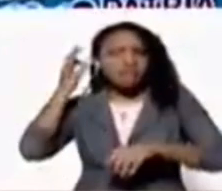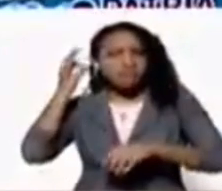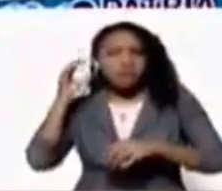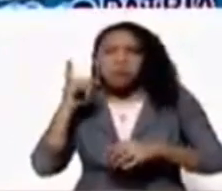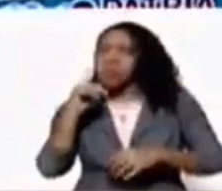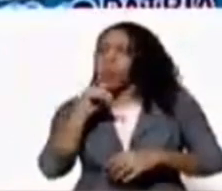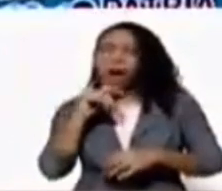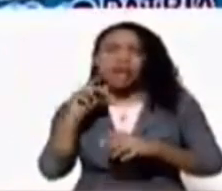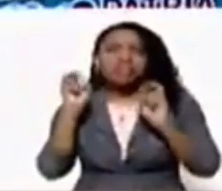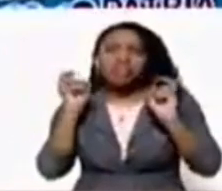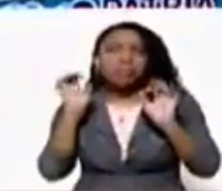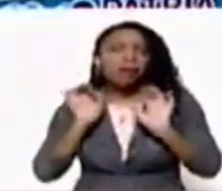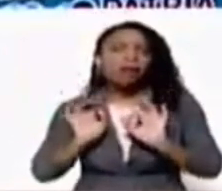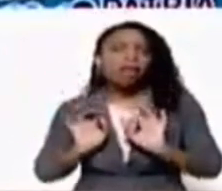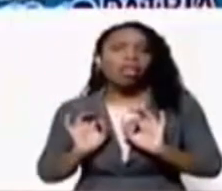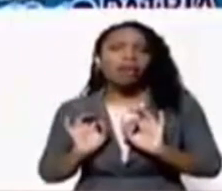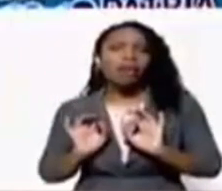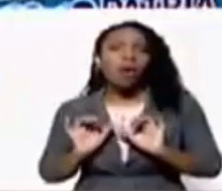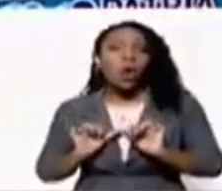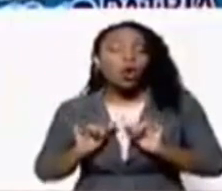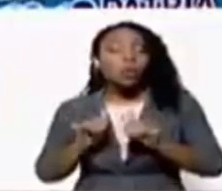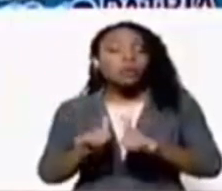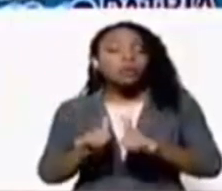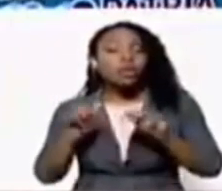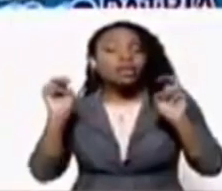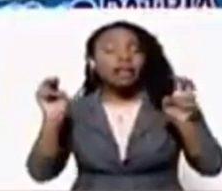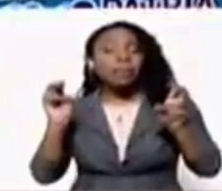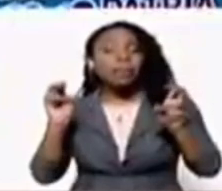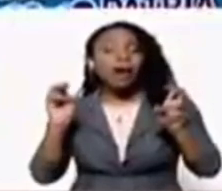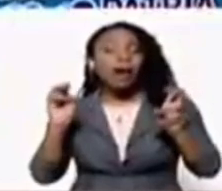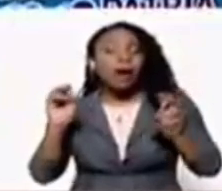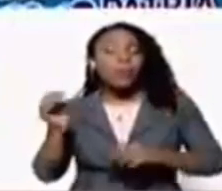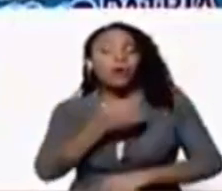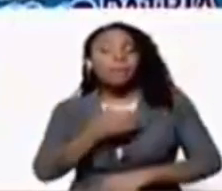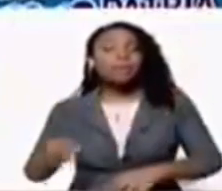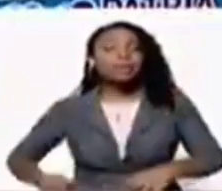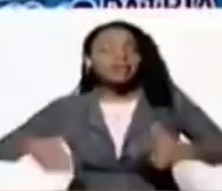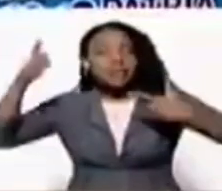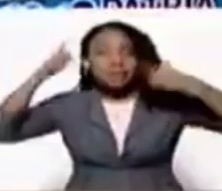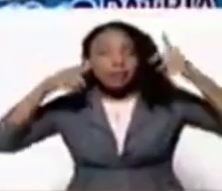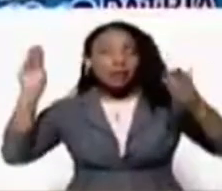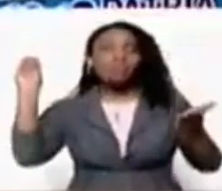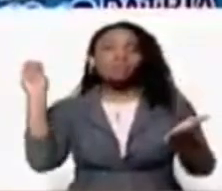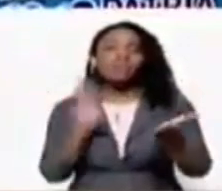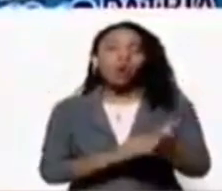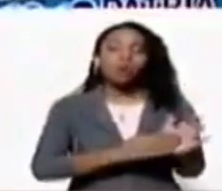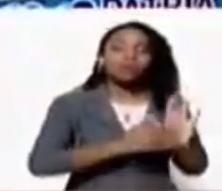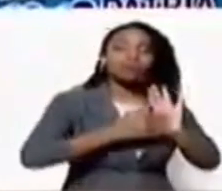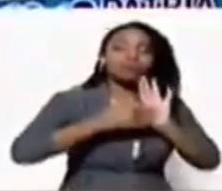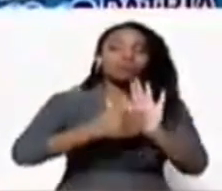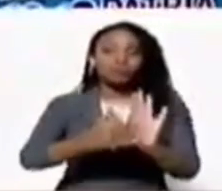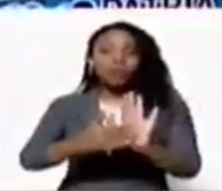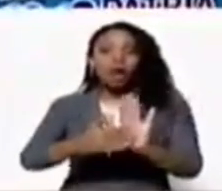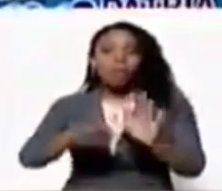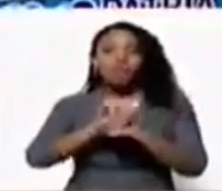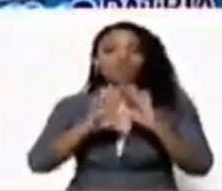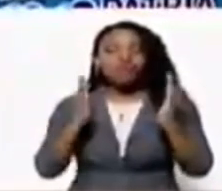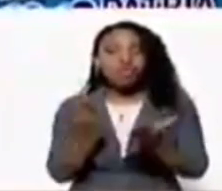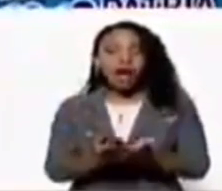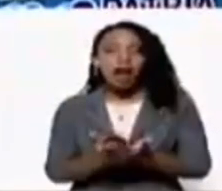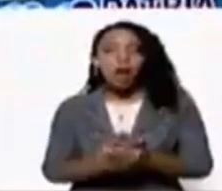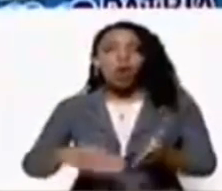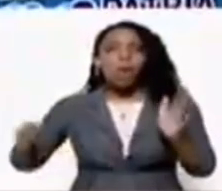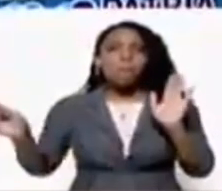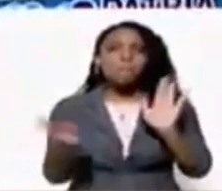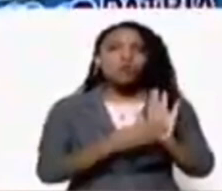no era un tema comenzó a ser un tema cuando el comandante chávez lo puso en la palestra mundial lo